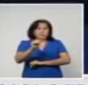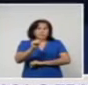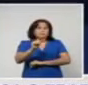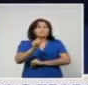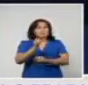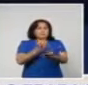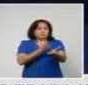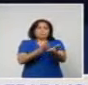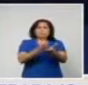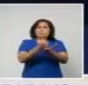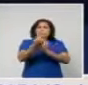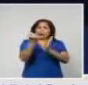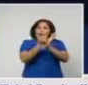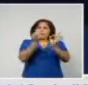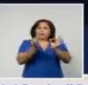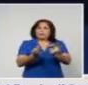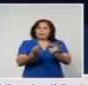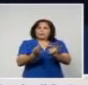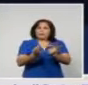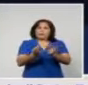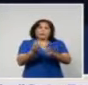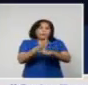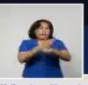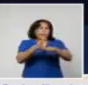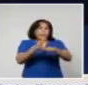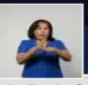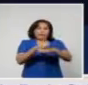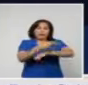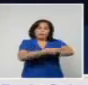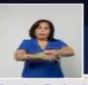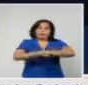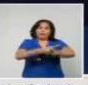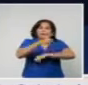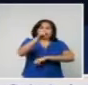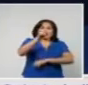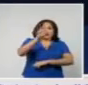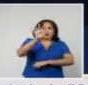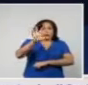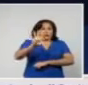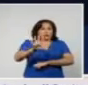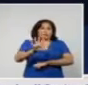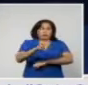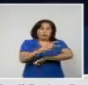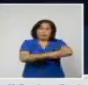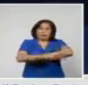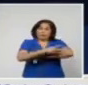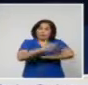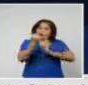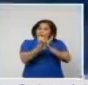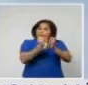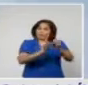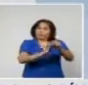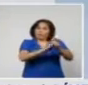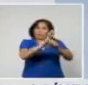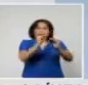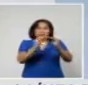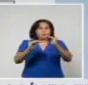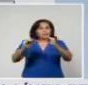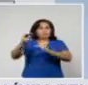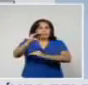la confirmación de casos en 185 países, ascienden ya a